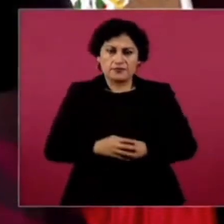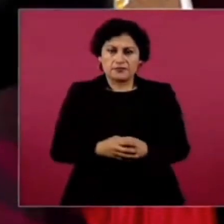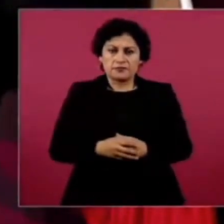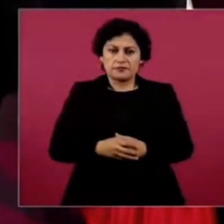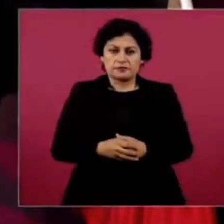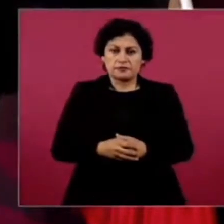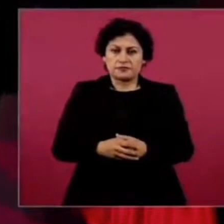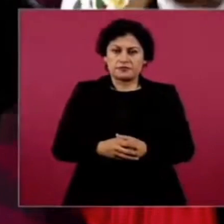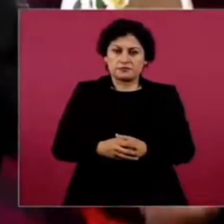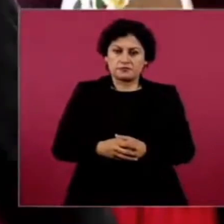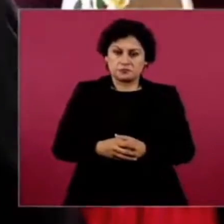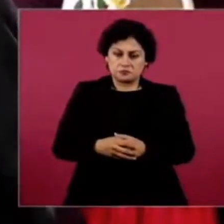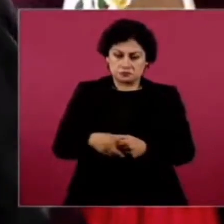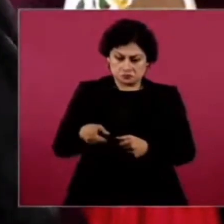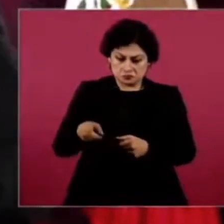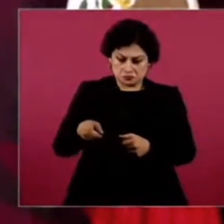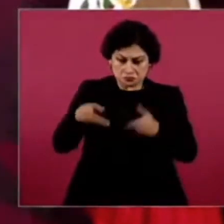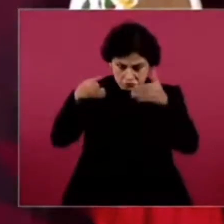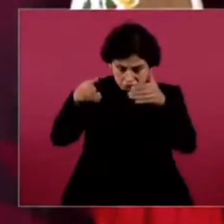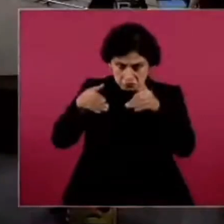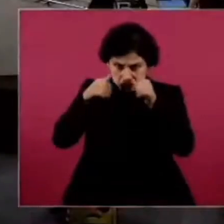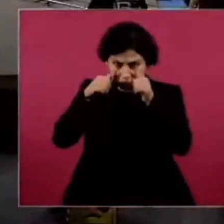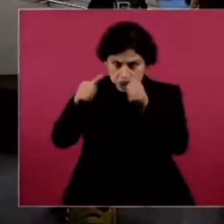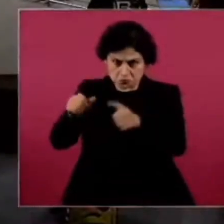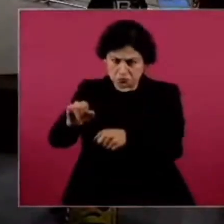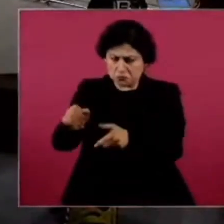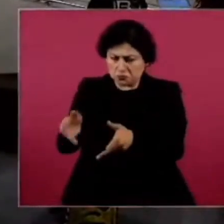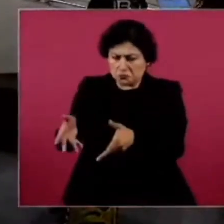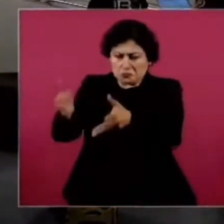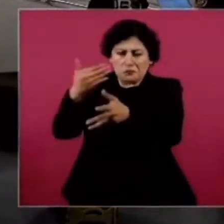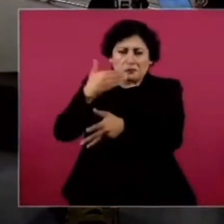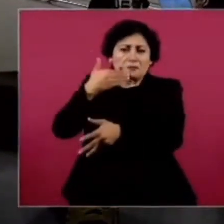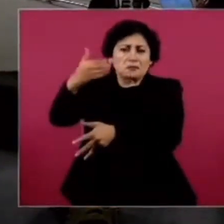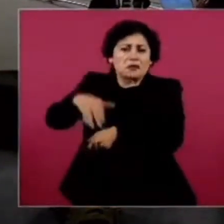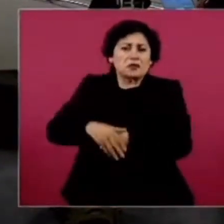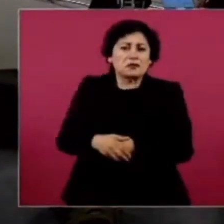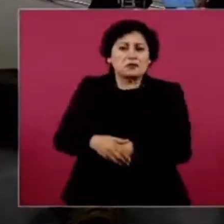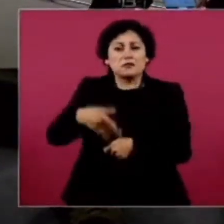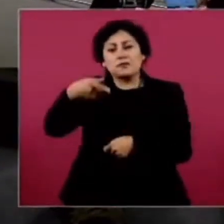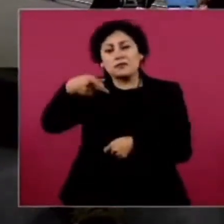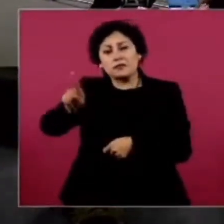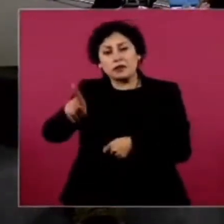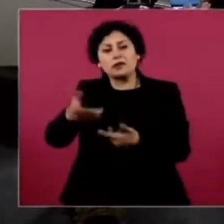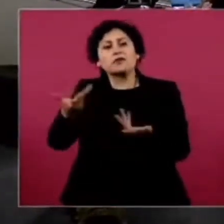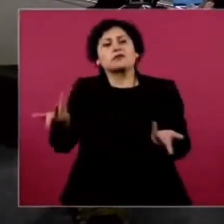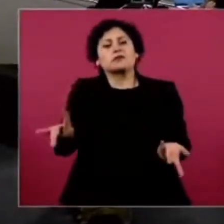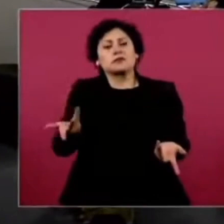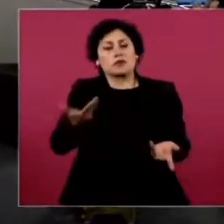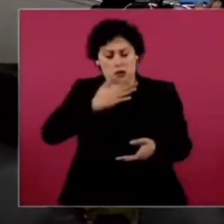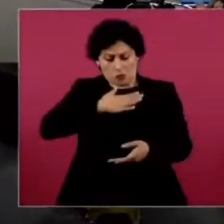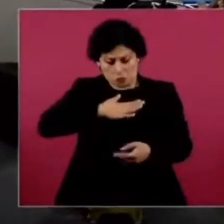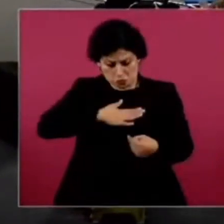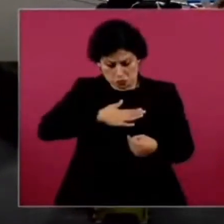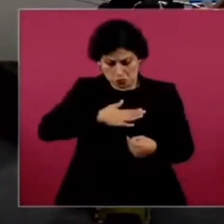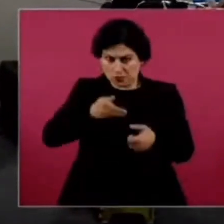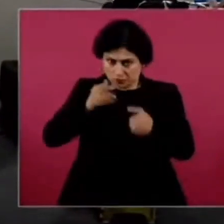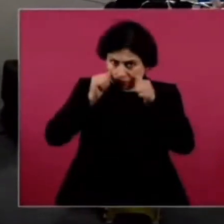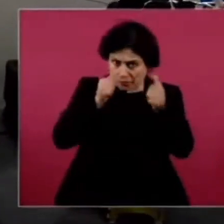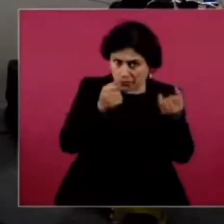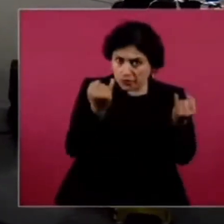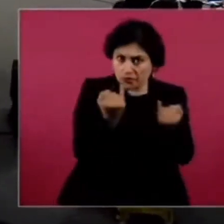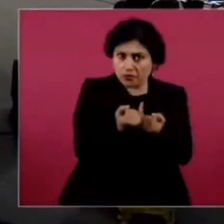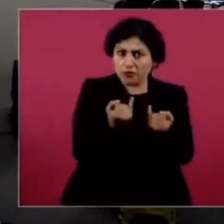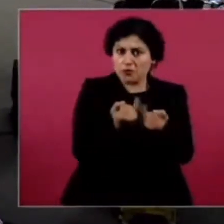Sí, está bien que se ocupen de eso, pero que también se ocupen de la justicia, de